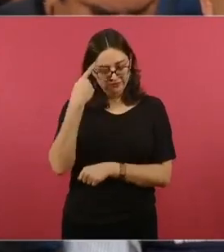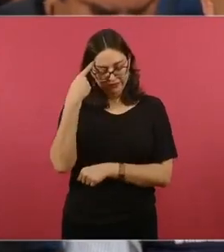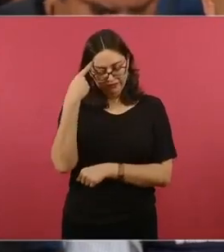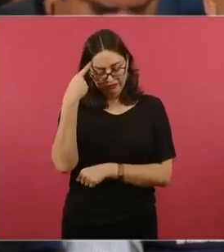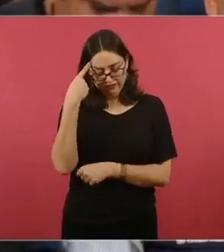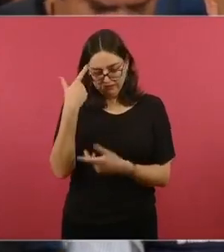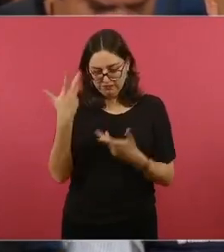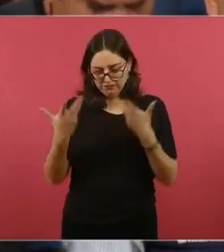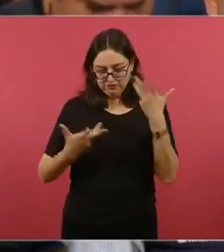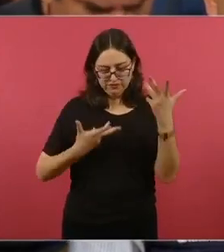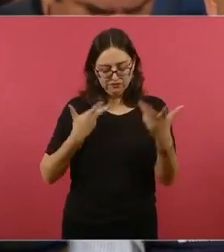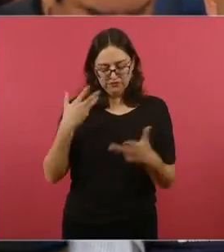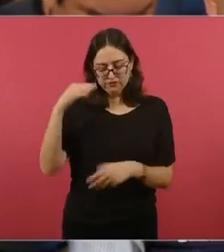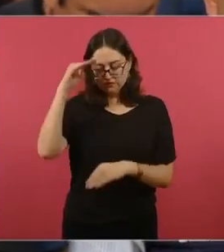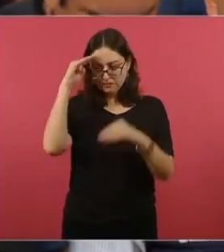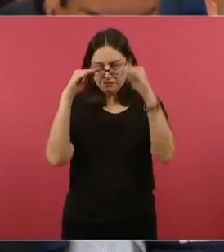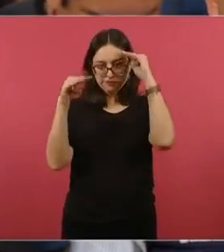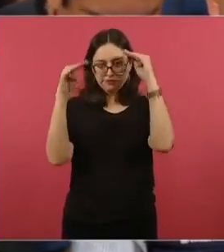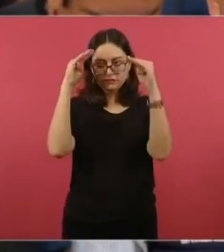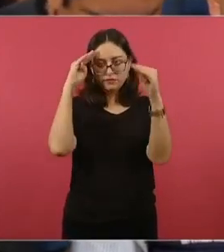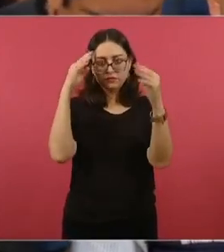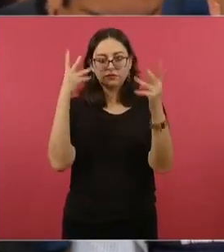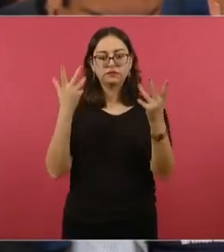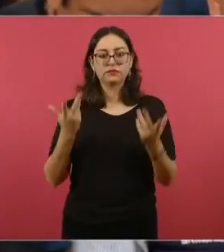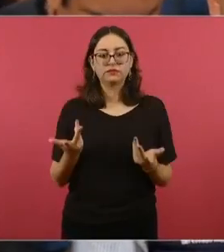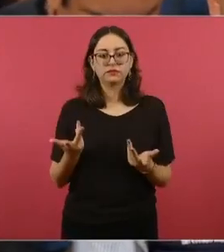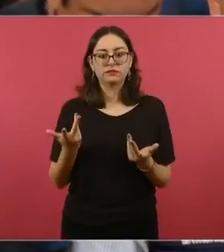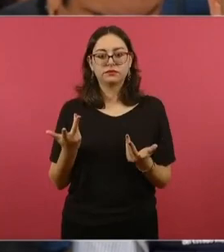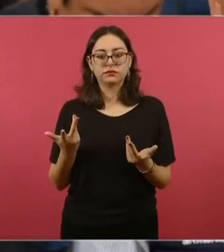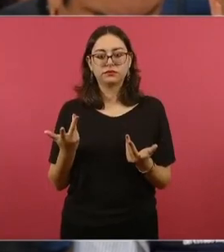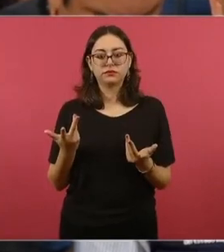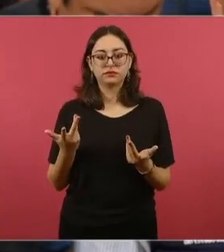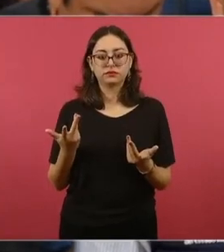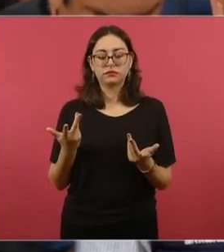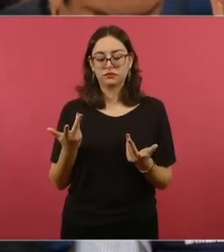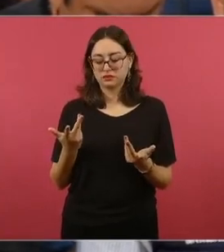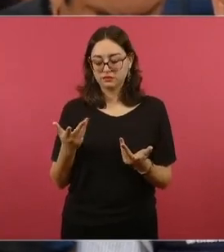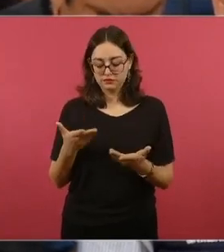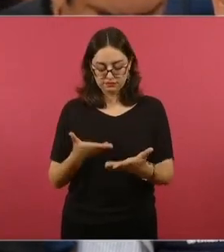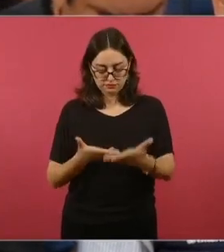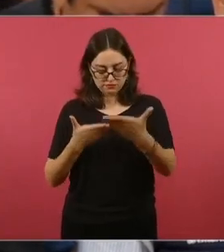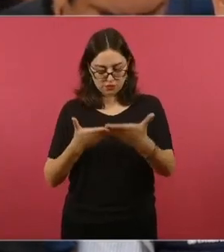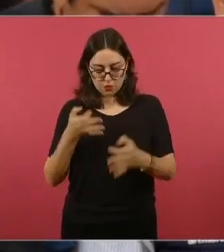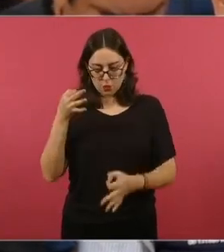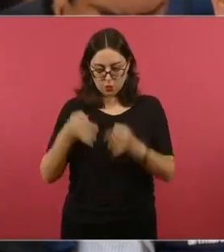documentos junto con la copia de la resolución del juez